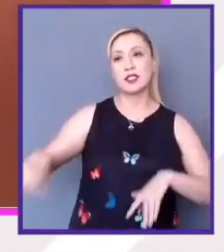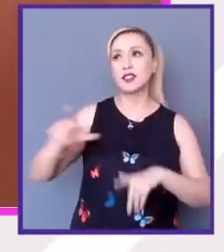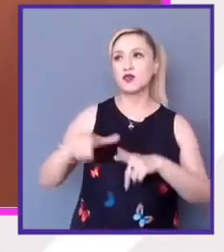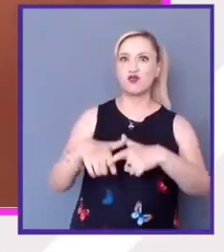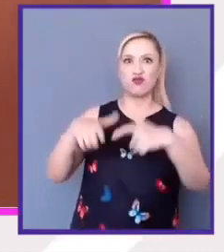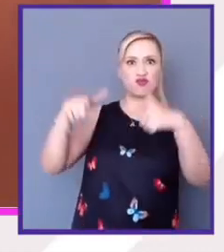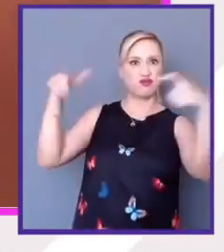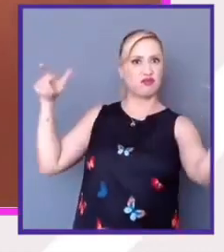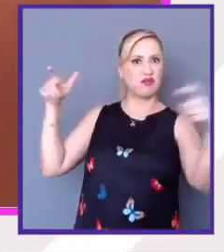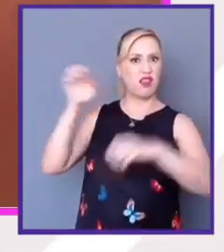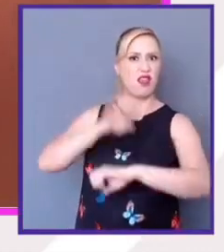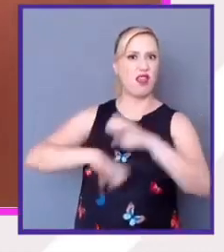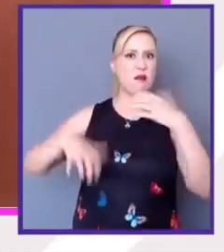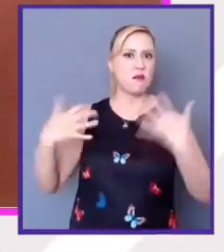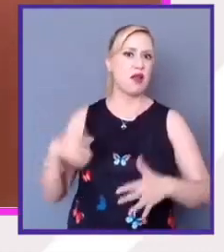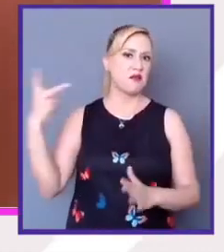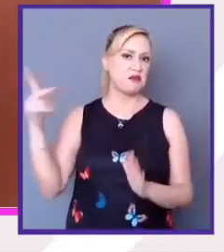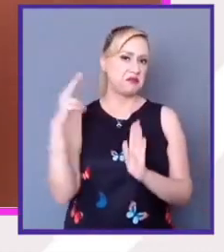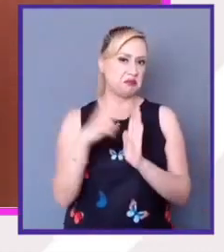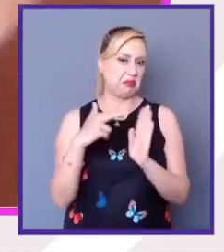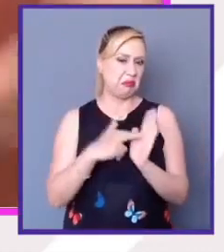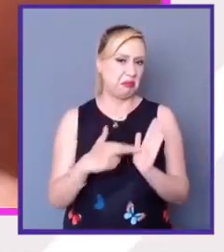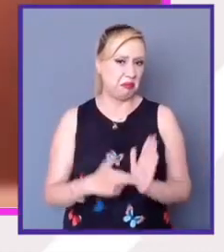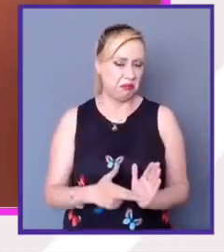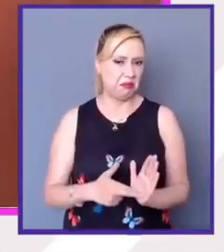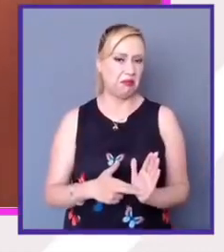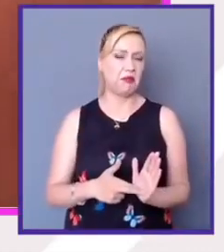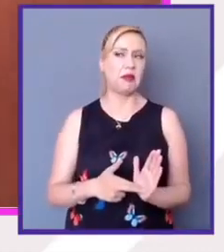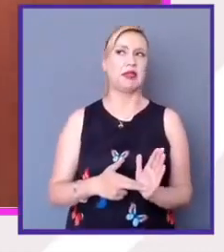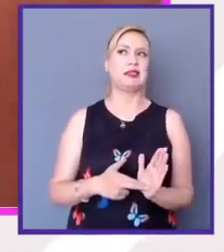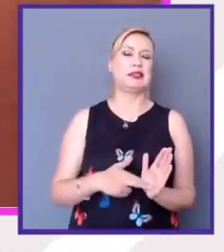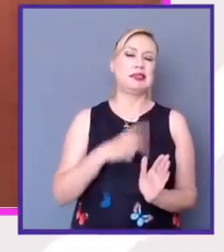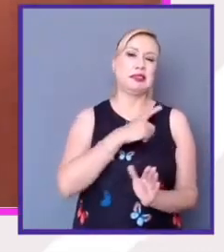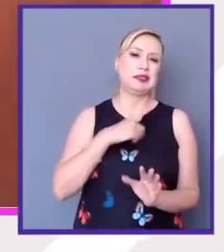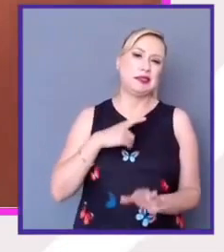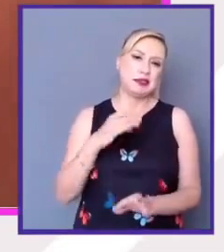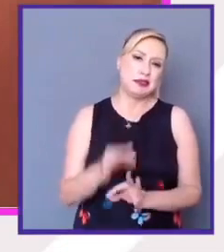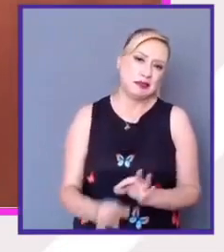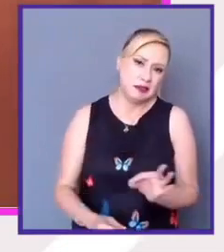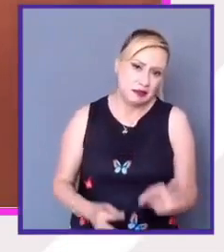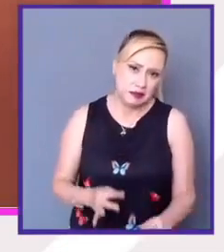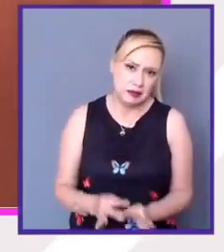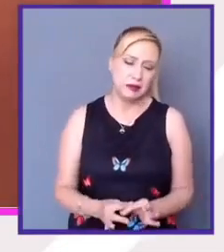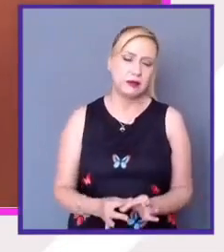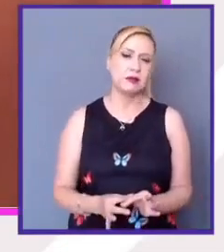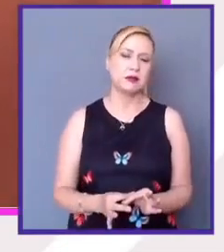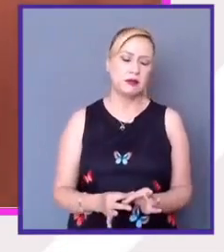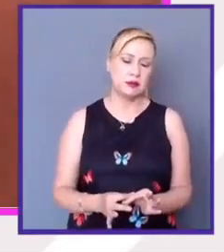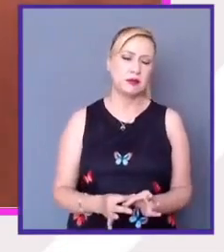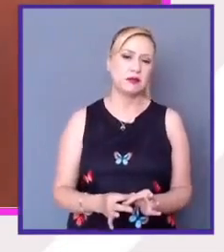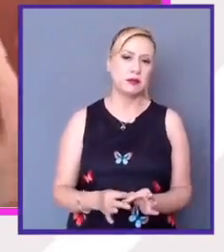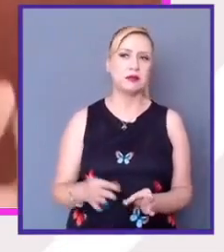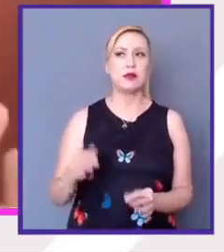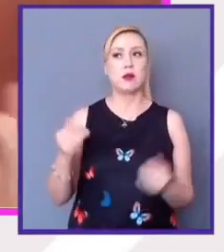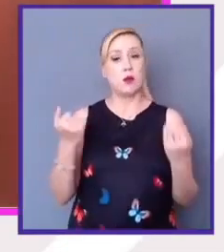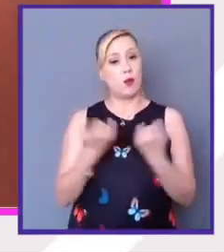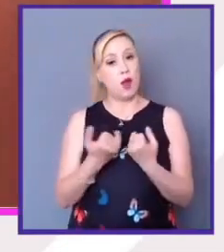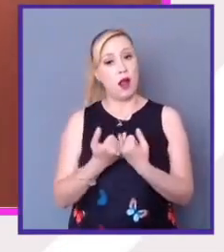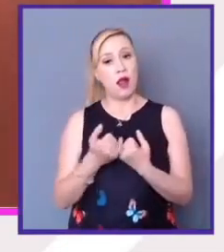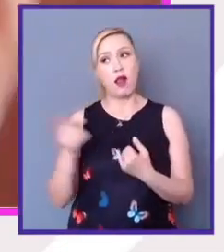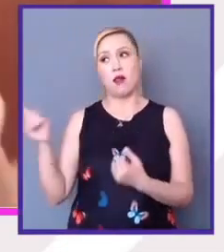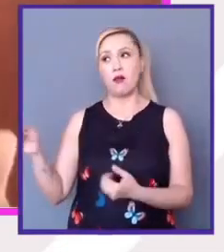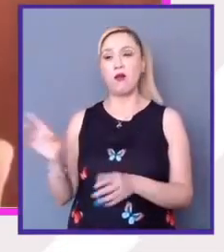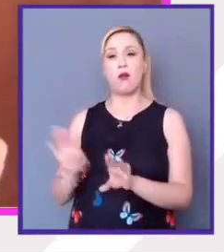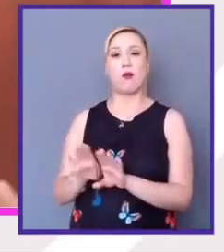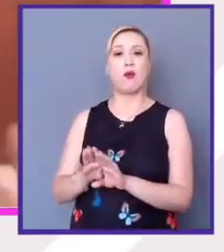¿no? Tendrán ciertos requisitos que sus proveedores deben de, pues, cumplir, ¿no? Y hay que tener en cuenta que no es lo mismo un proveedor, que es